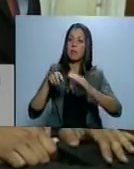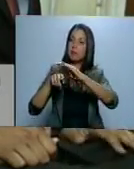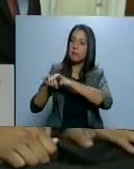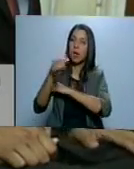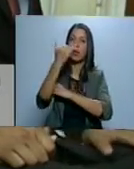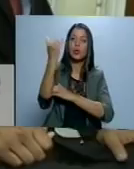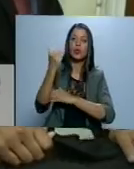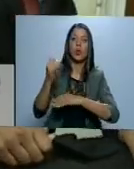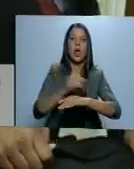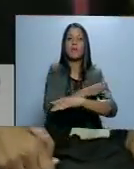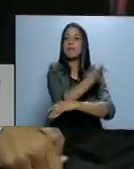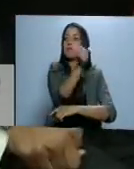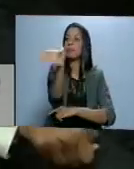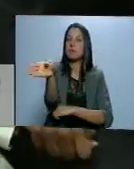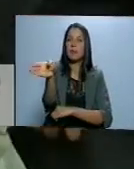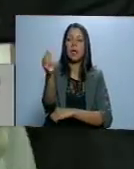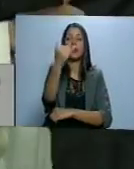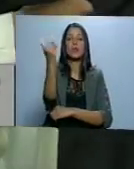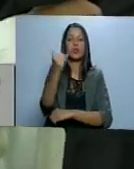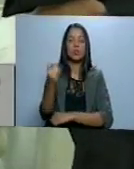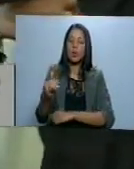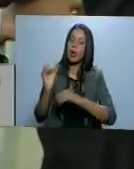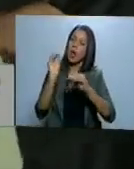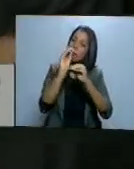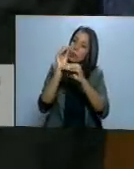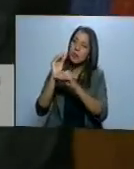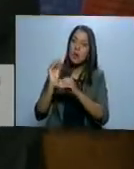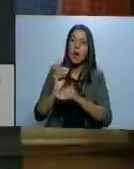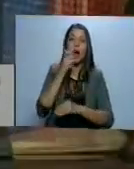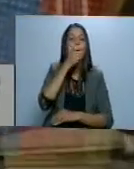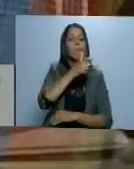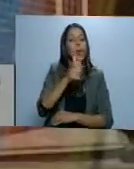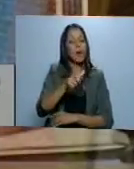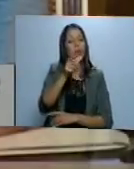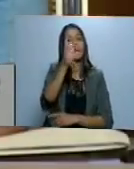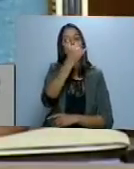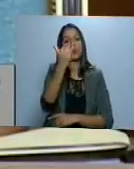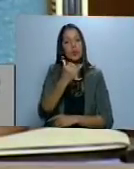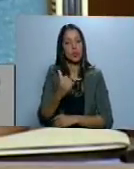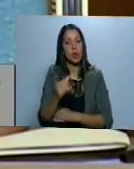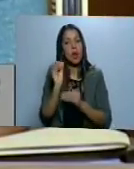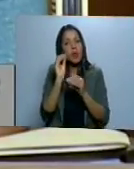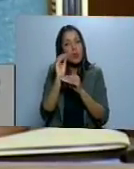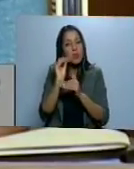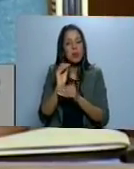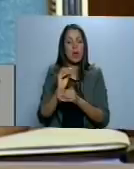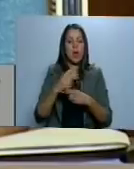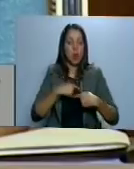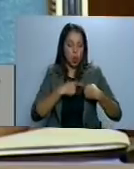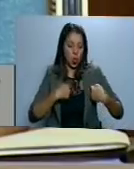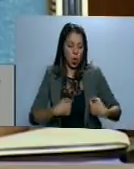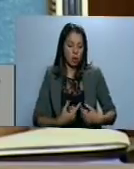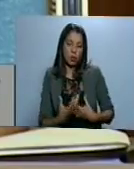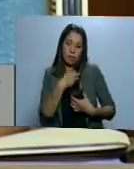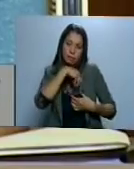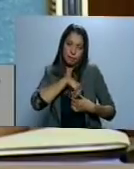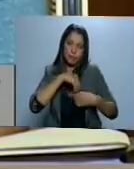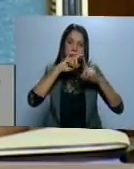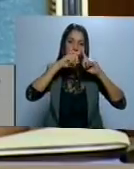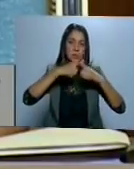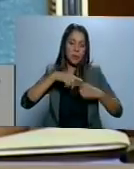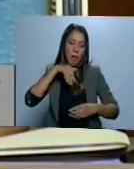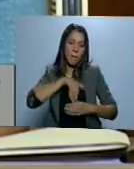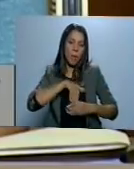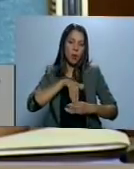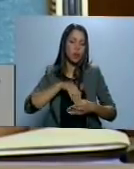bienestar del pueblo, de los zulianos y de las zulianas, y resguarde cada voto en su corazón, porque allí está